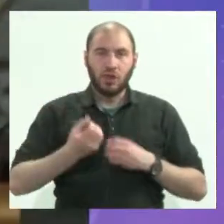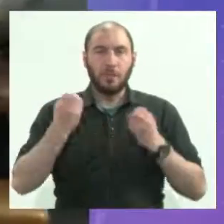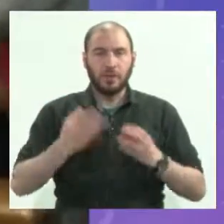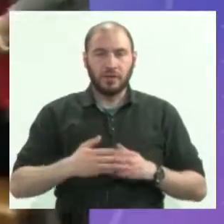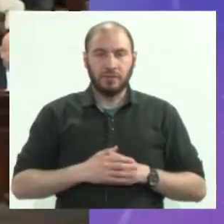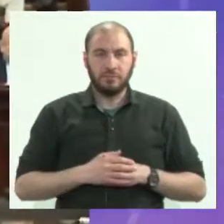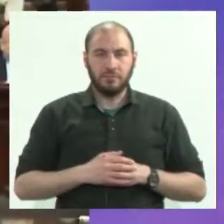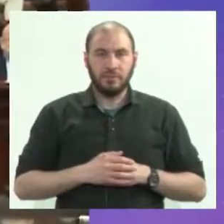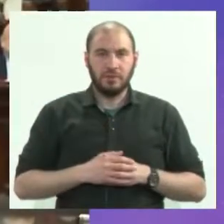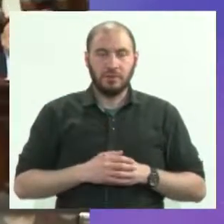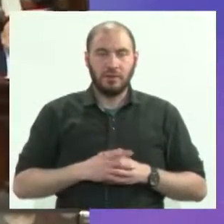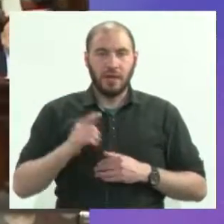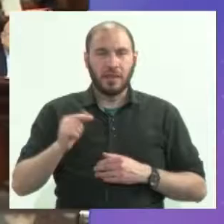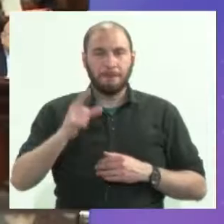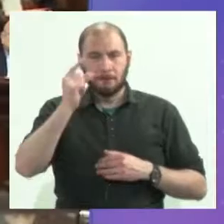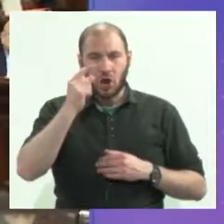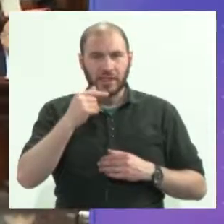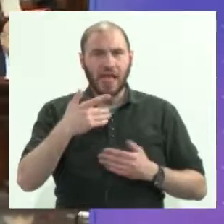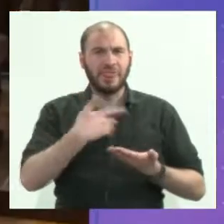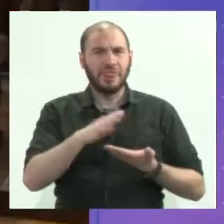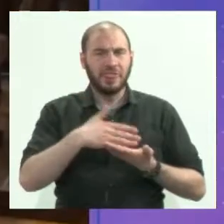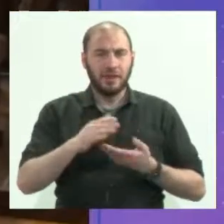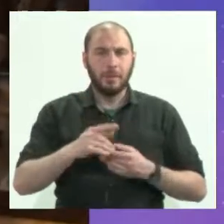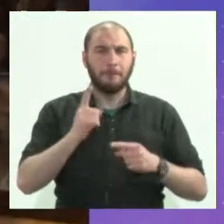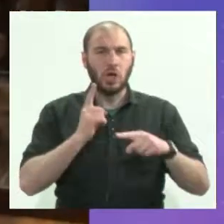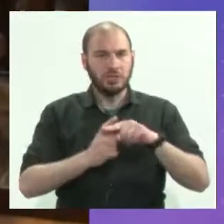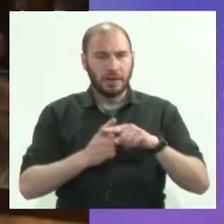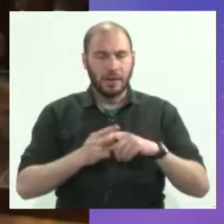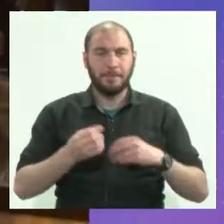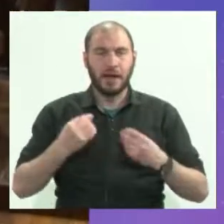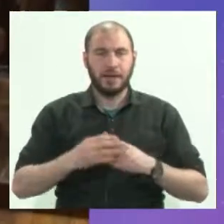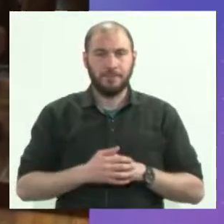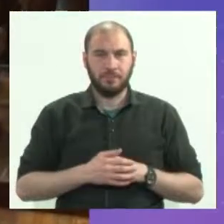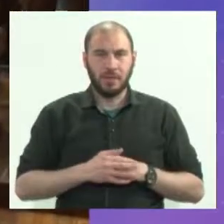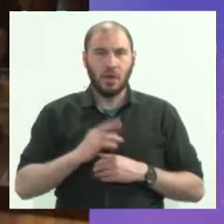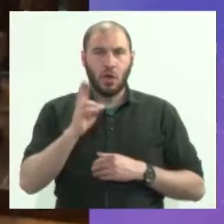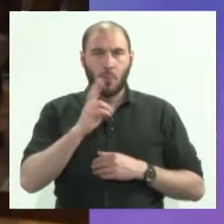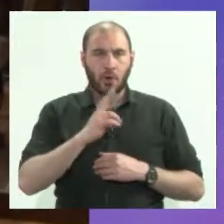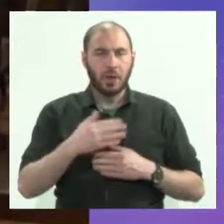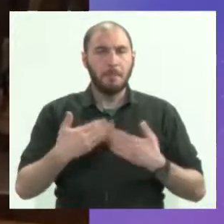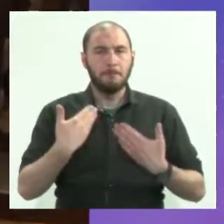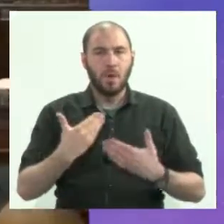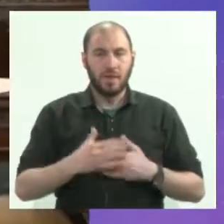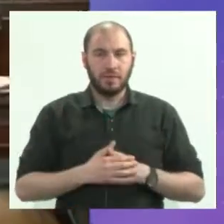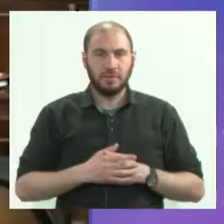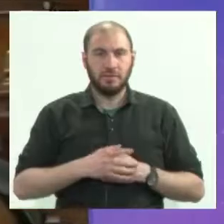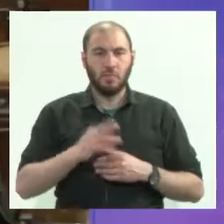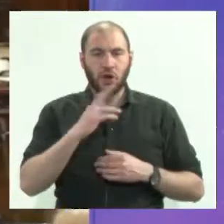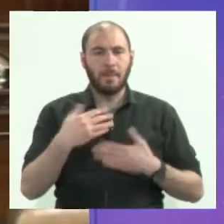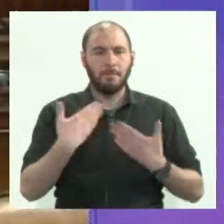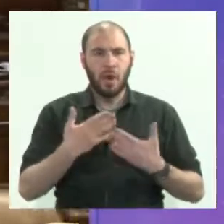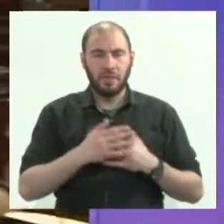nos da esa política de discriminación positiva para que las mujeres puedan llegar